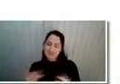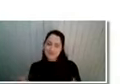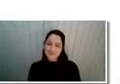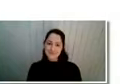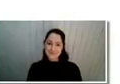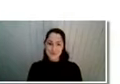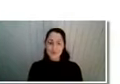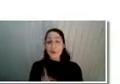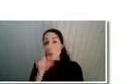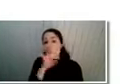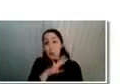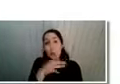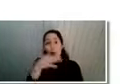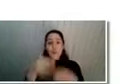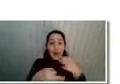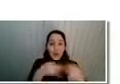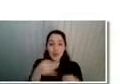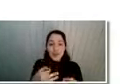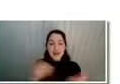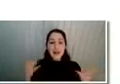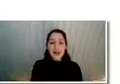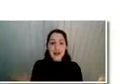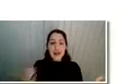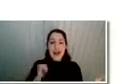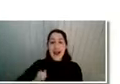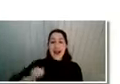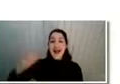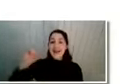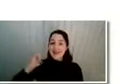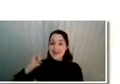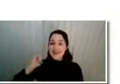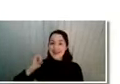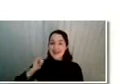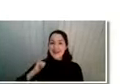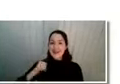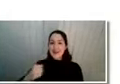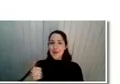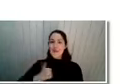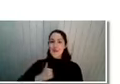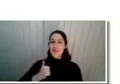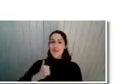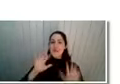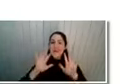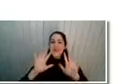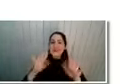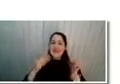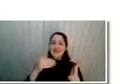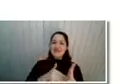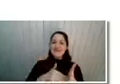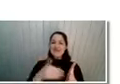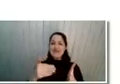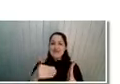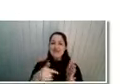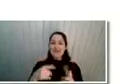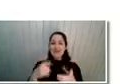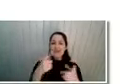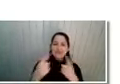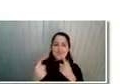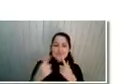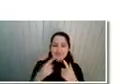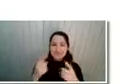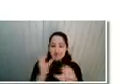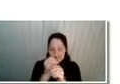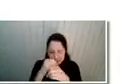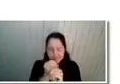contarles que ayer cumplimos las 10.000 muestras procesadas. Así que ha sido 4 meses